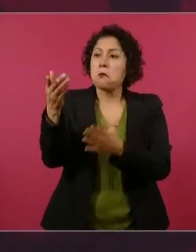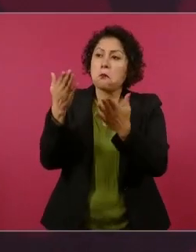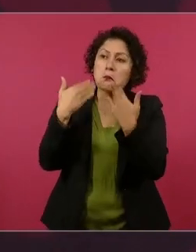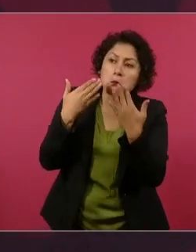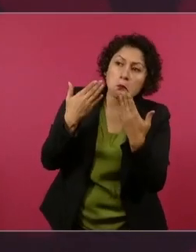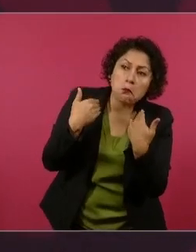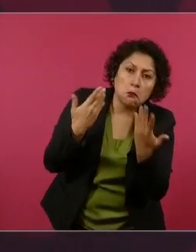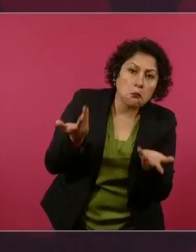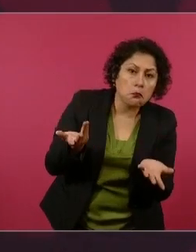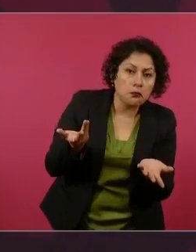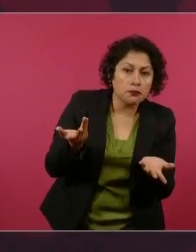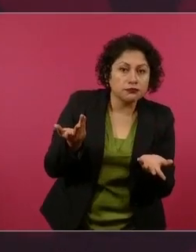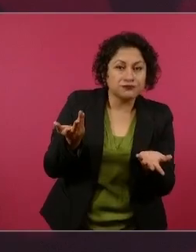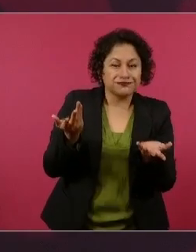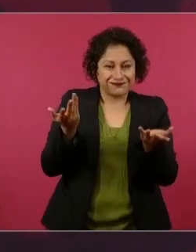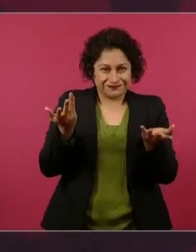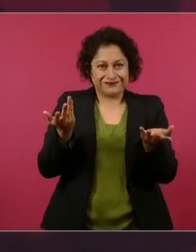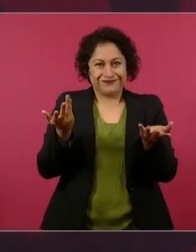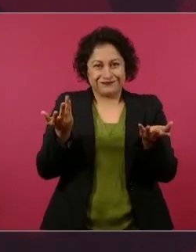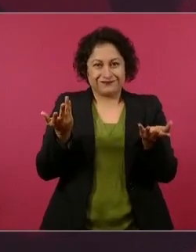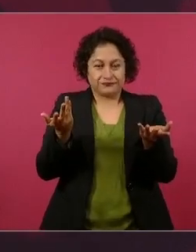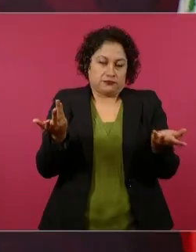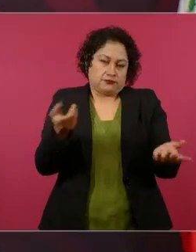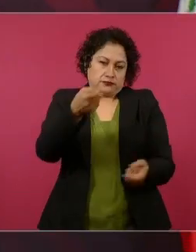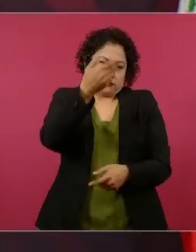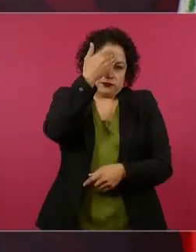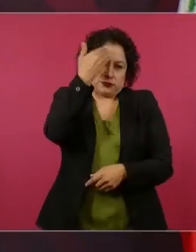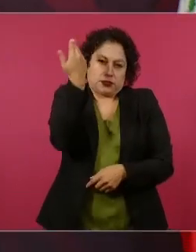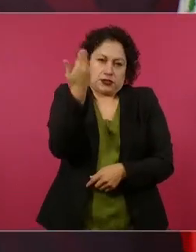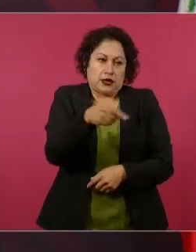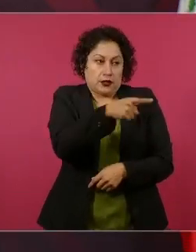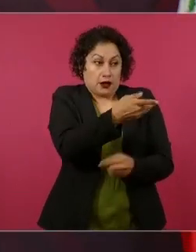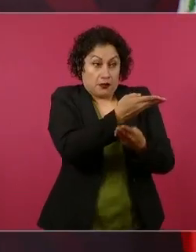Pues ¿dónde están los bancos? Pues donde está el dinero.